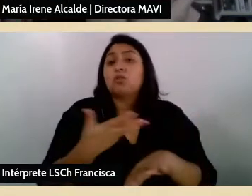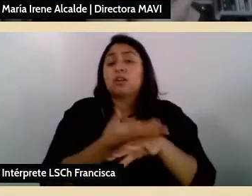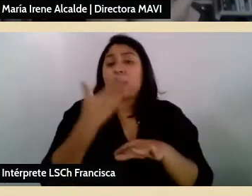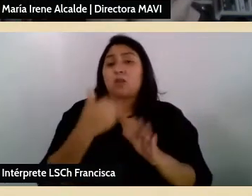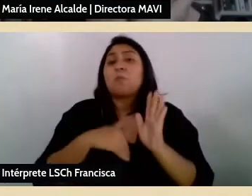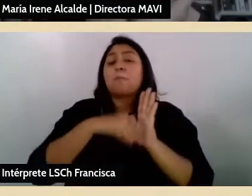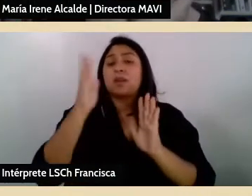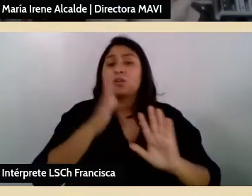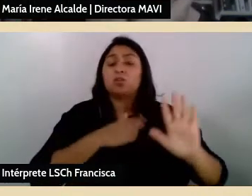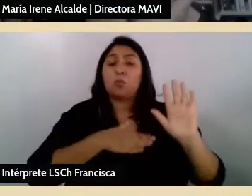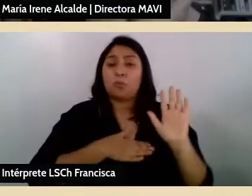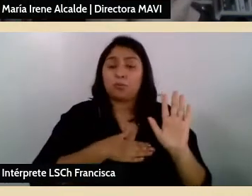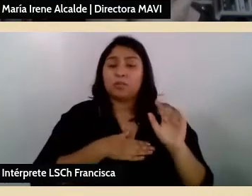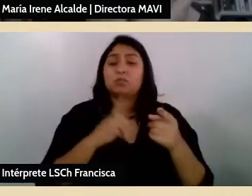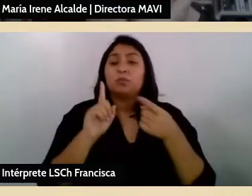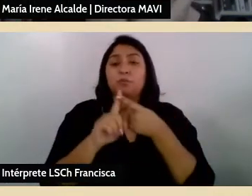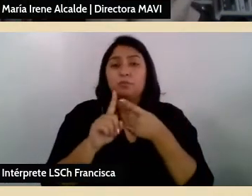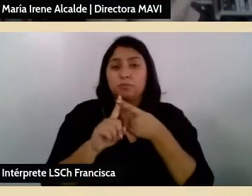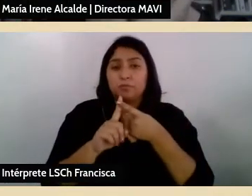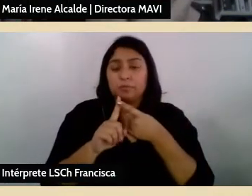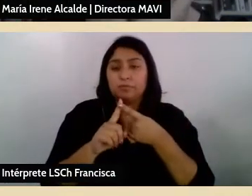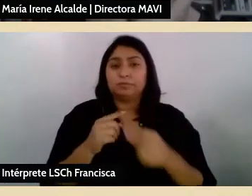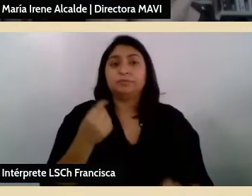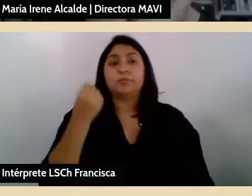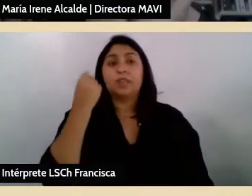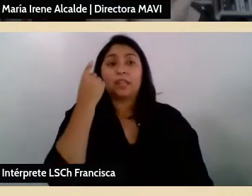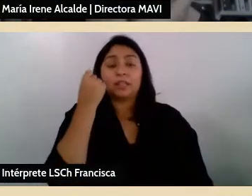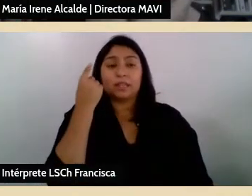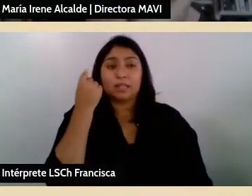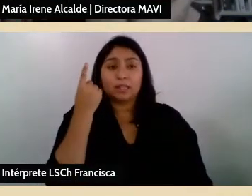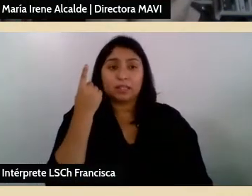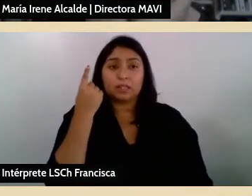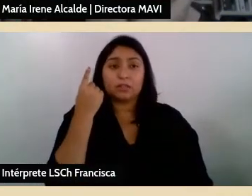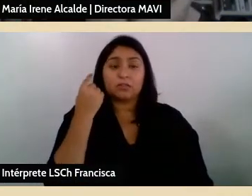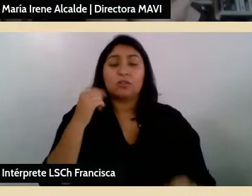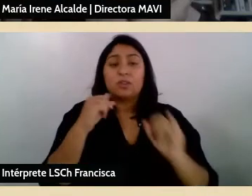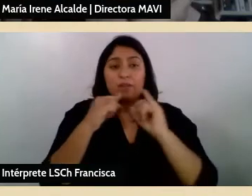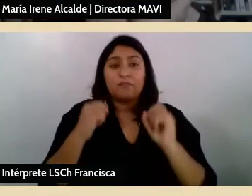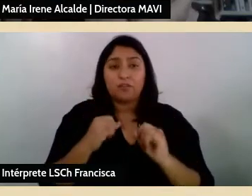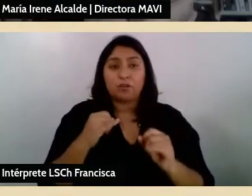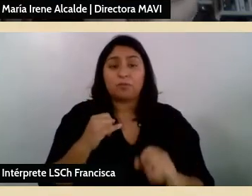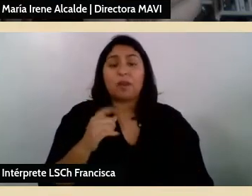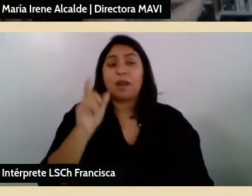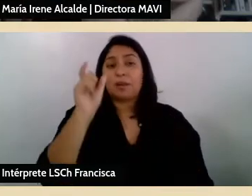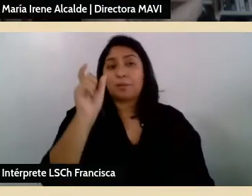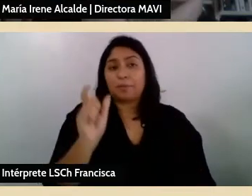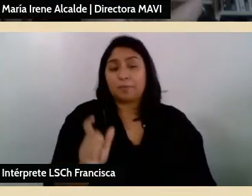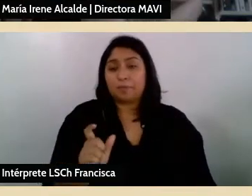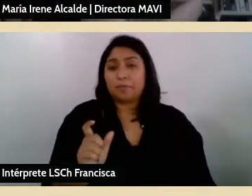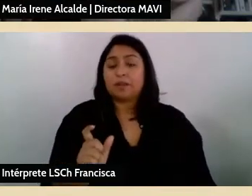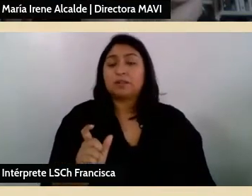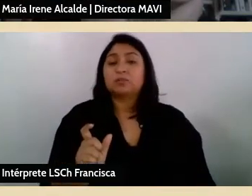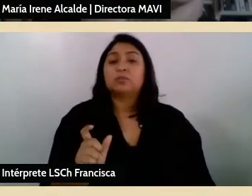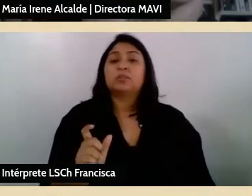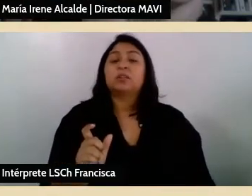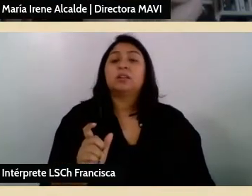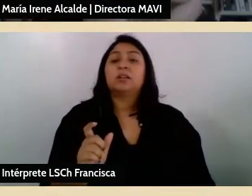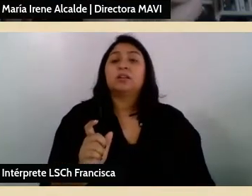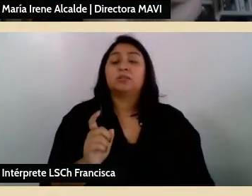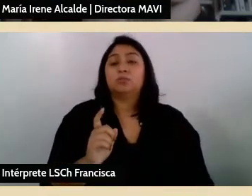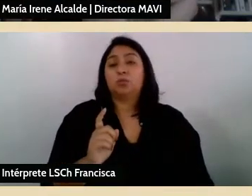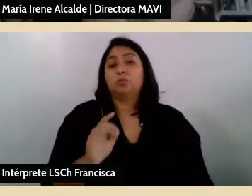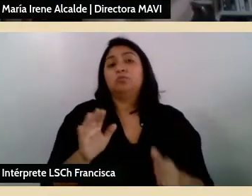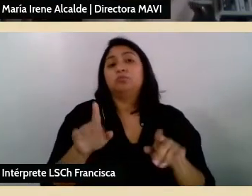de participación, entendiendo que, por ejemplo, personal como, no sé, Oscar específicamente, yo te pongo un